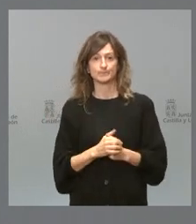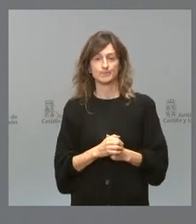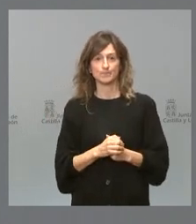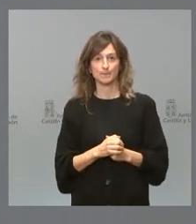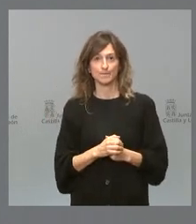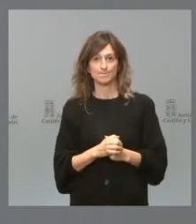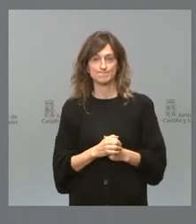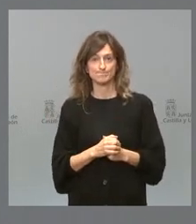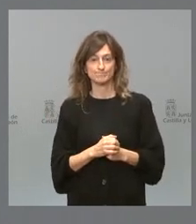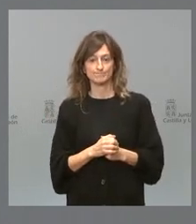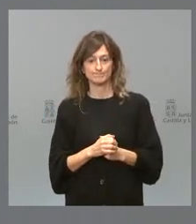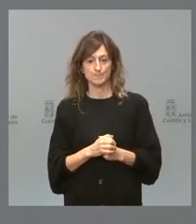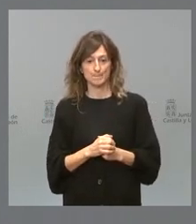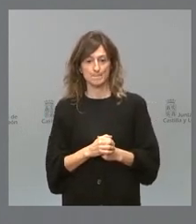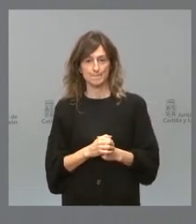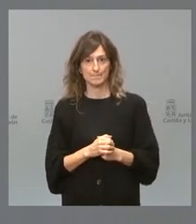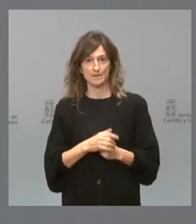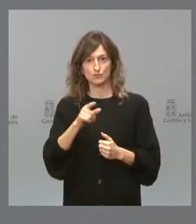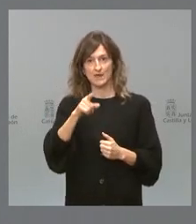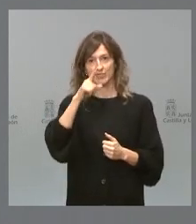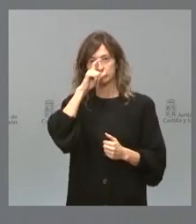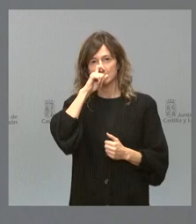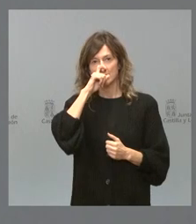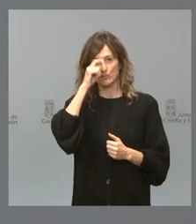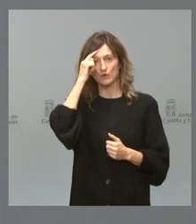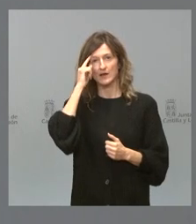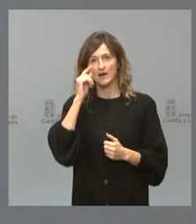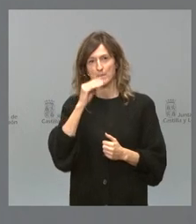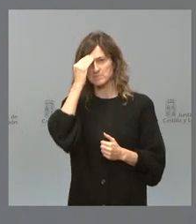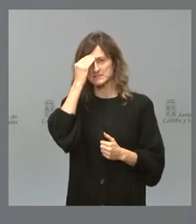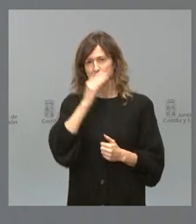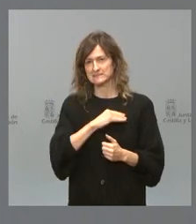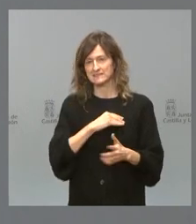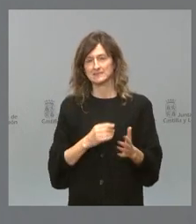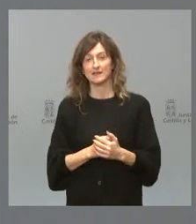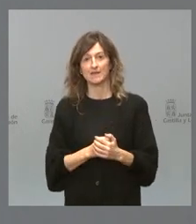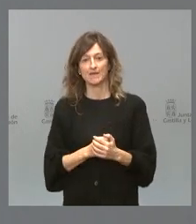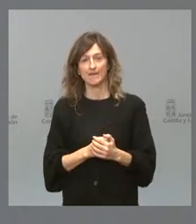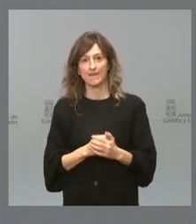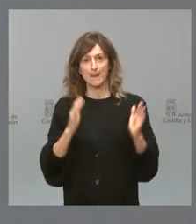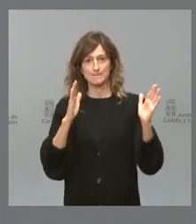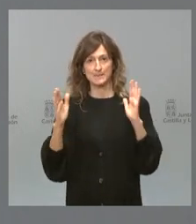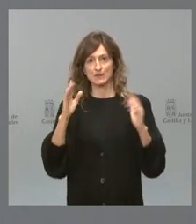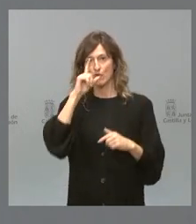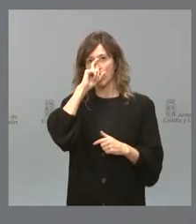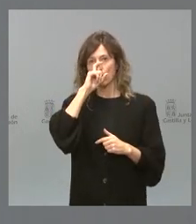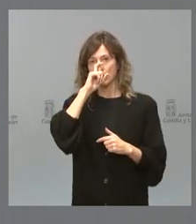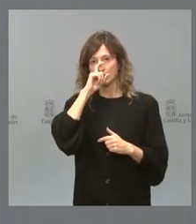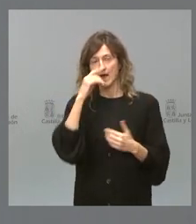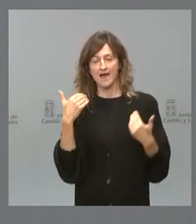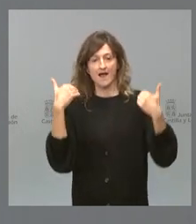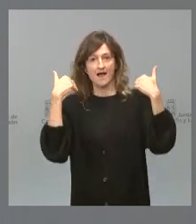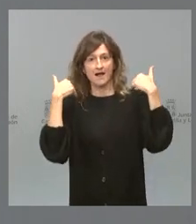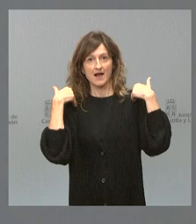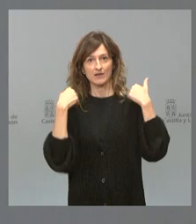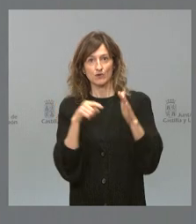plantear tirando de su memoria que es amplia Si recuerdo algún periodo de tiempo en el que un cargo como